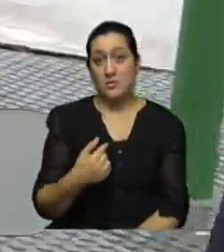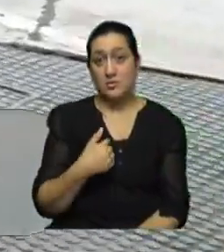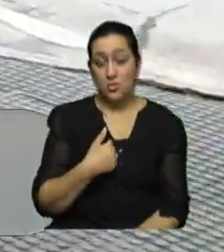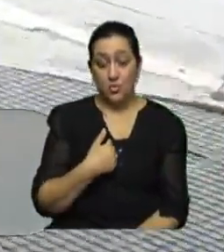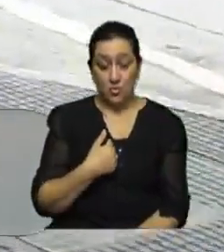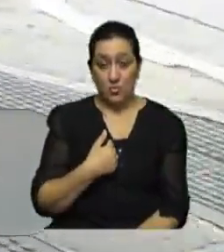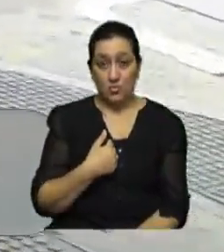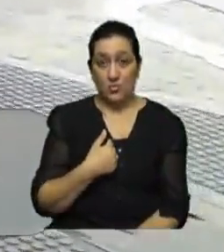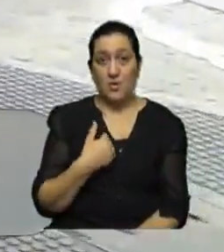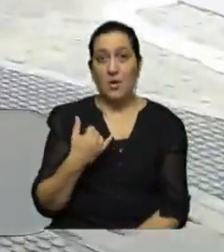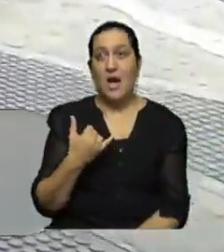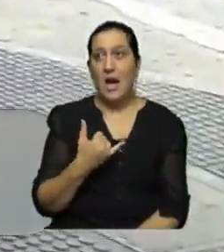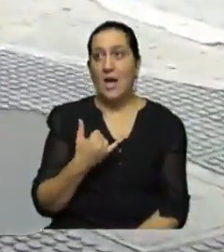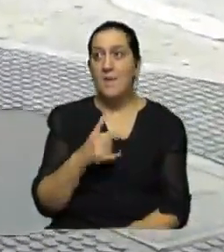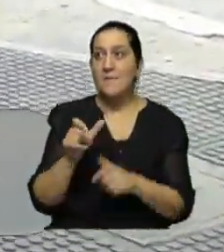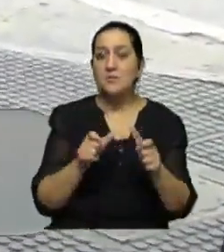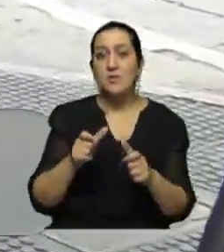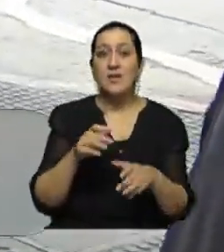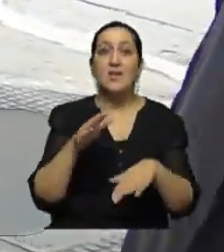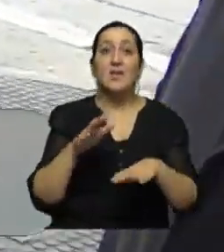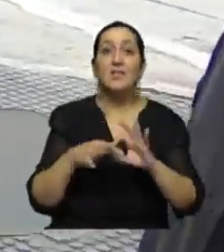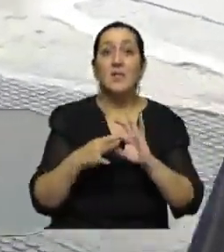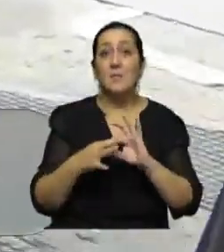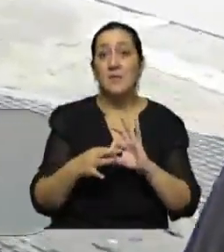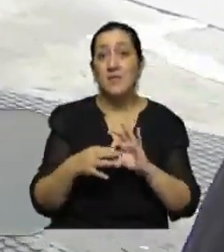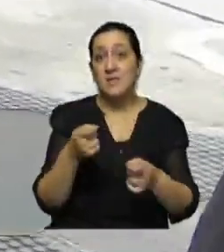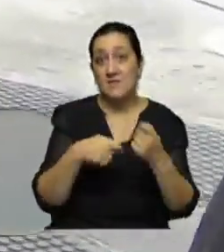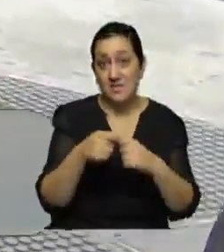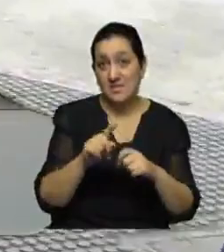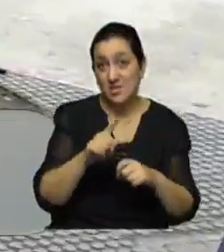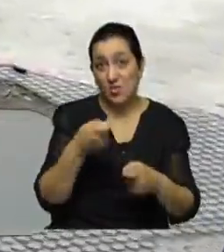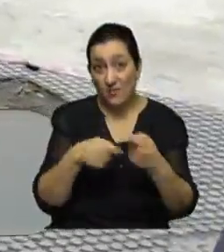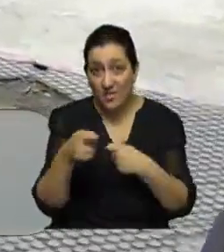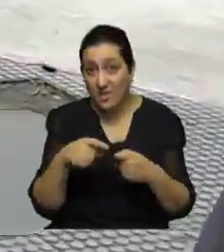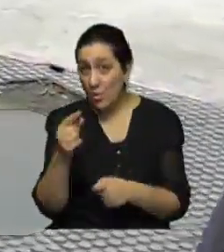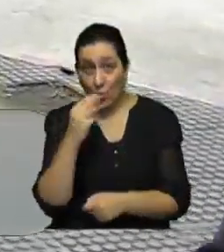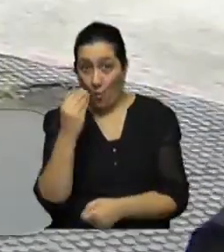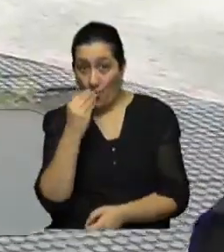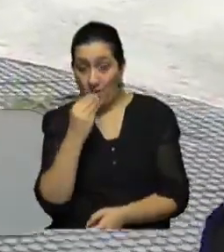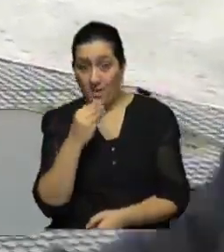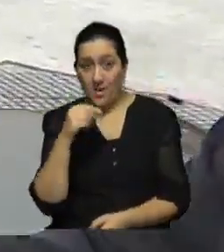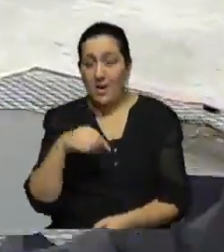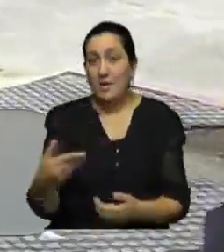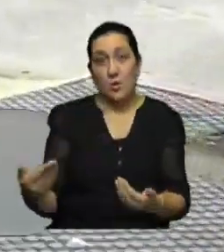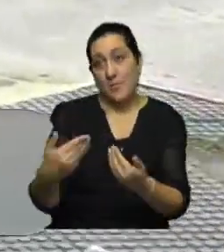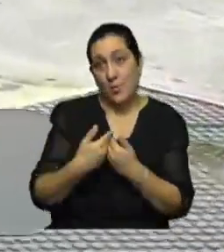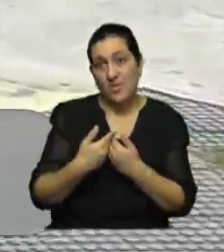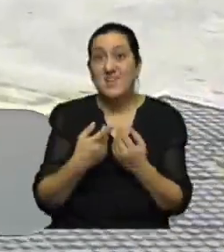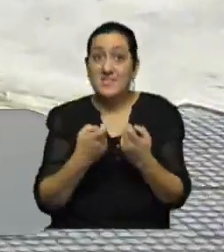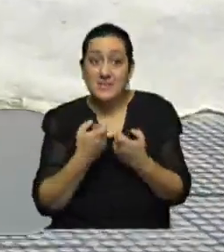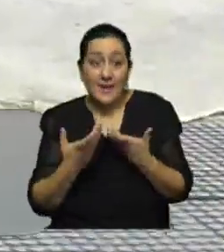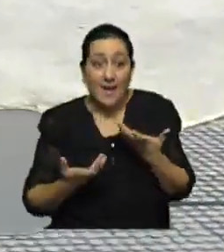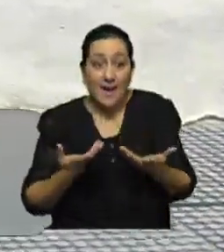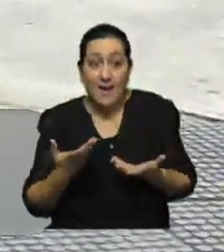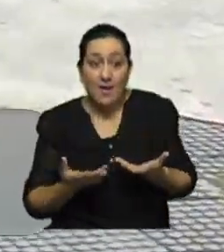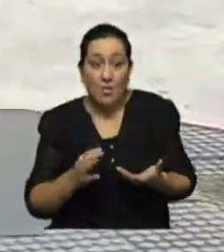acá hay gente que a veces que depende de la venta, digo, hay gente que no vende, no come. Y nadie viene acá a ver si necesitamos algo